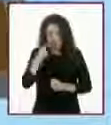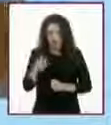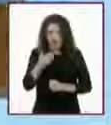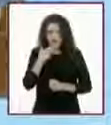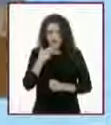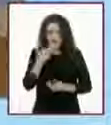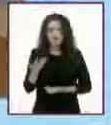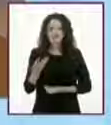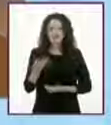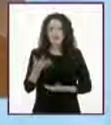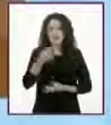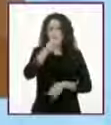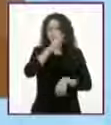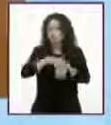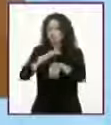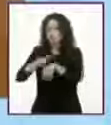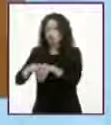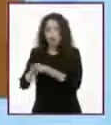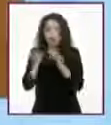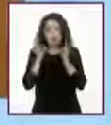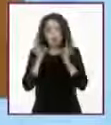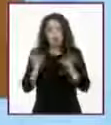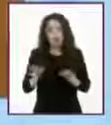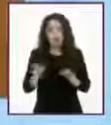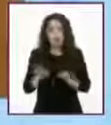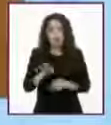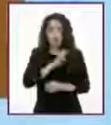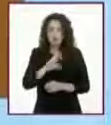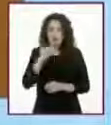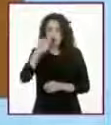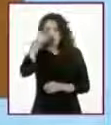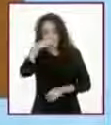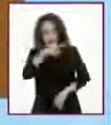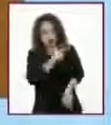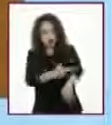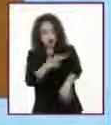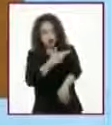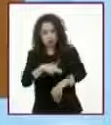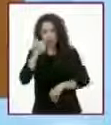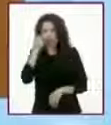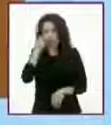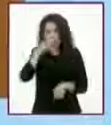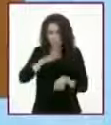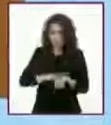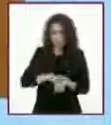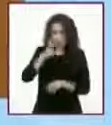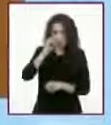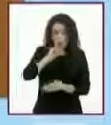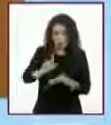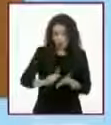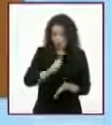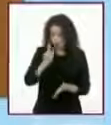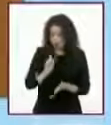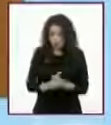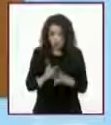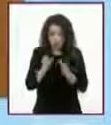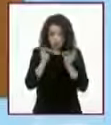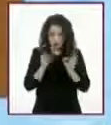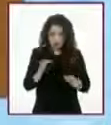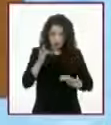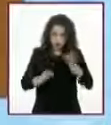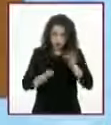manera formal. Suelen usarse para trámites administrativos, legales o académicos, entre personas o